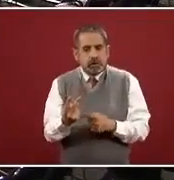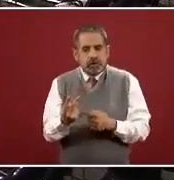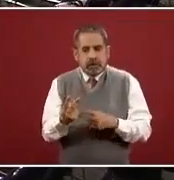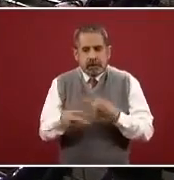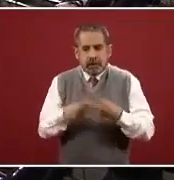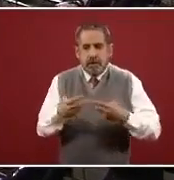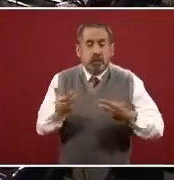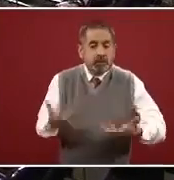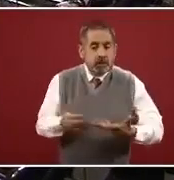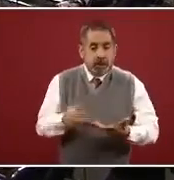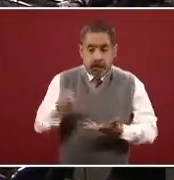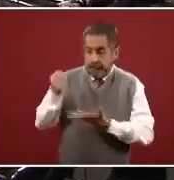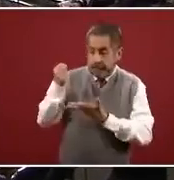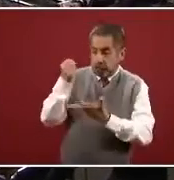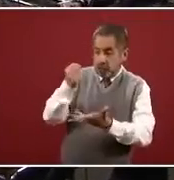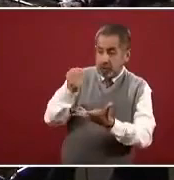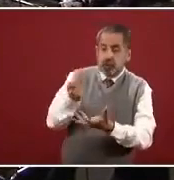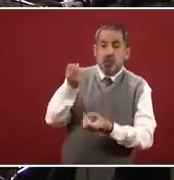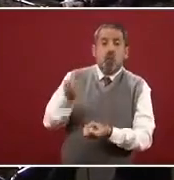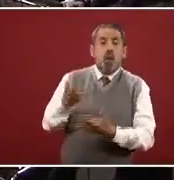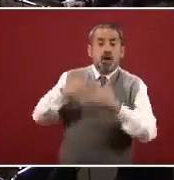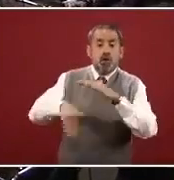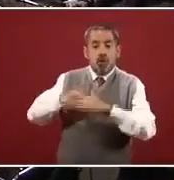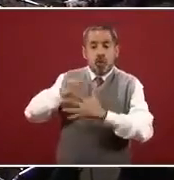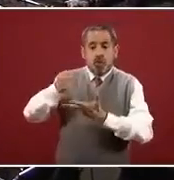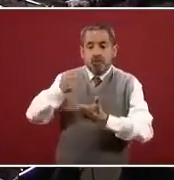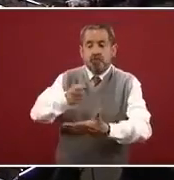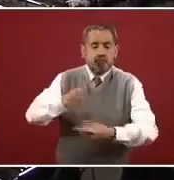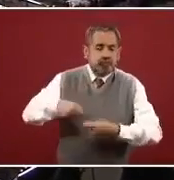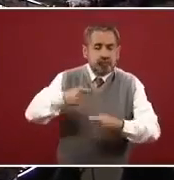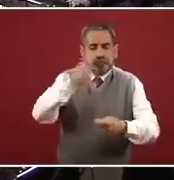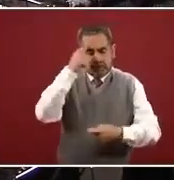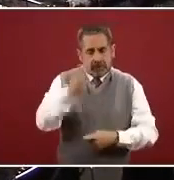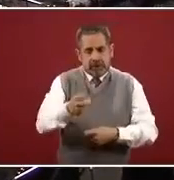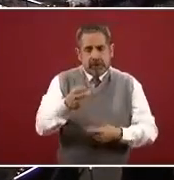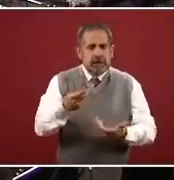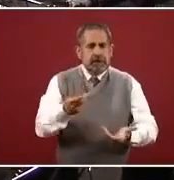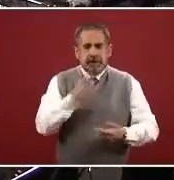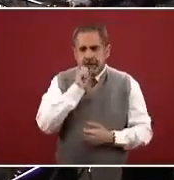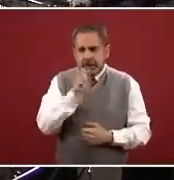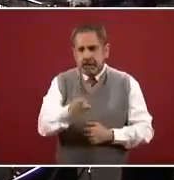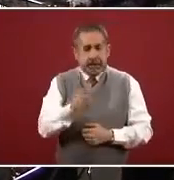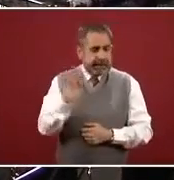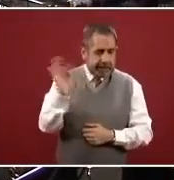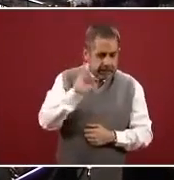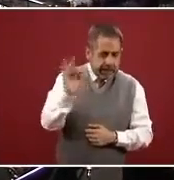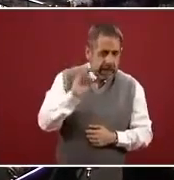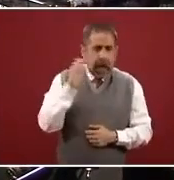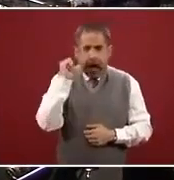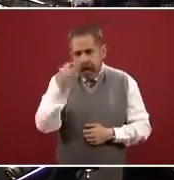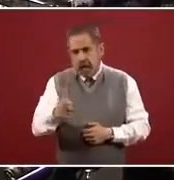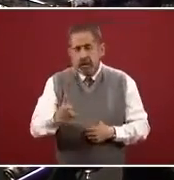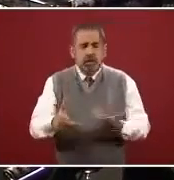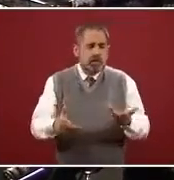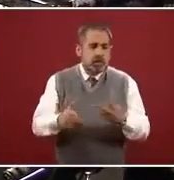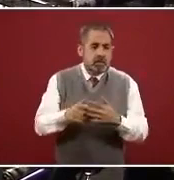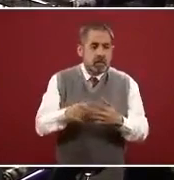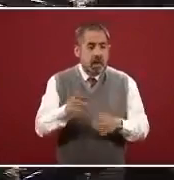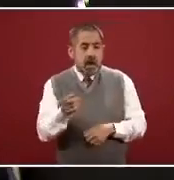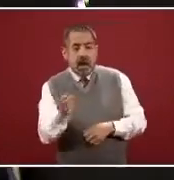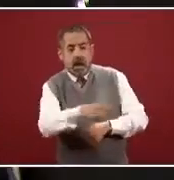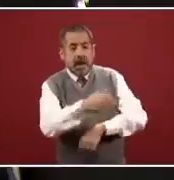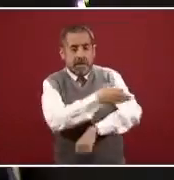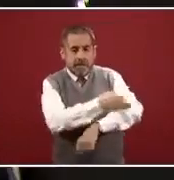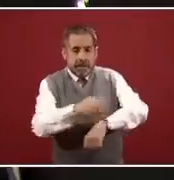asciende el presupuesto destinado para esta fase? También si se va a compensar de alguna manera a las familias que